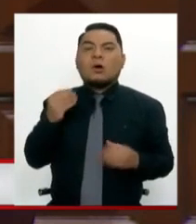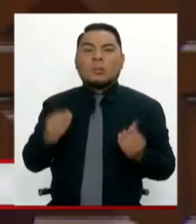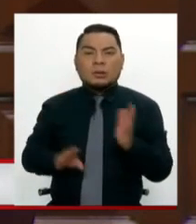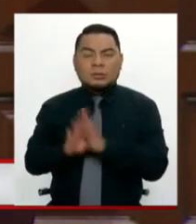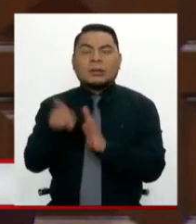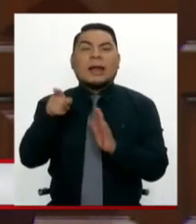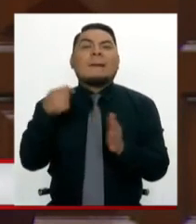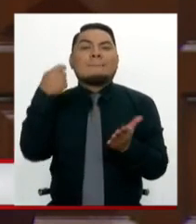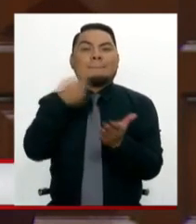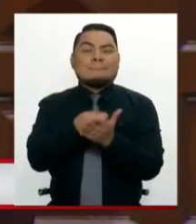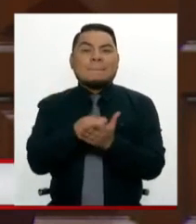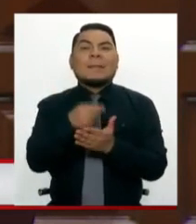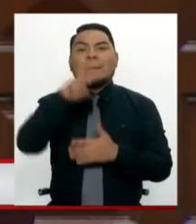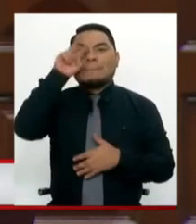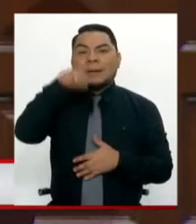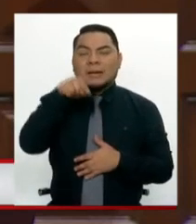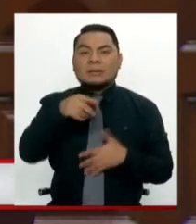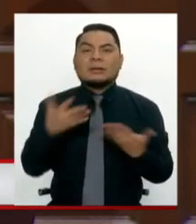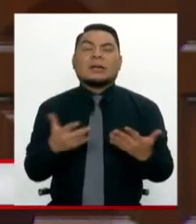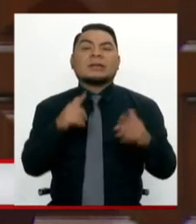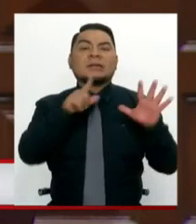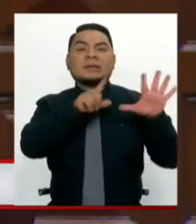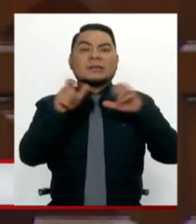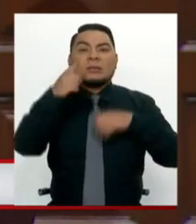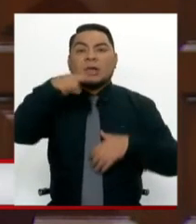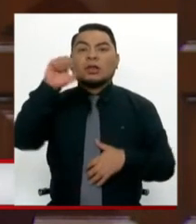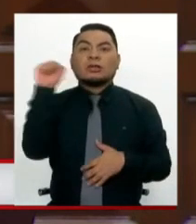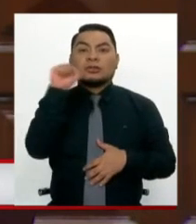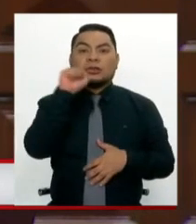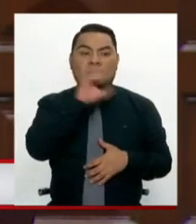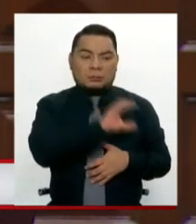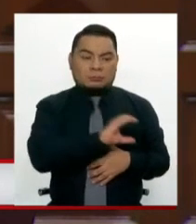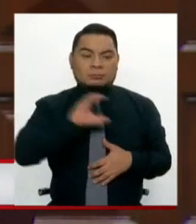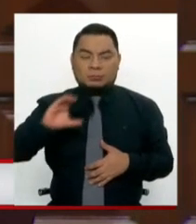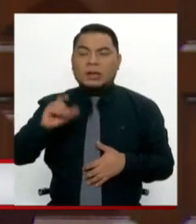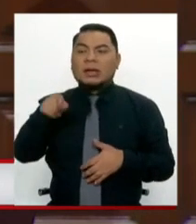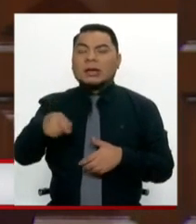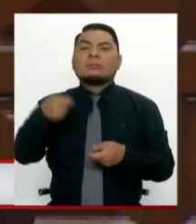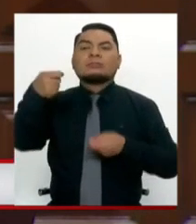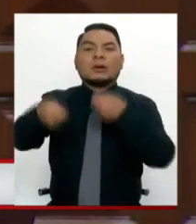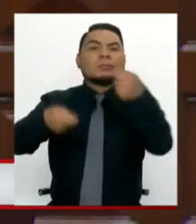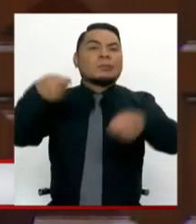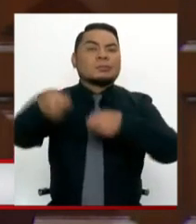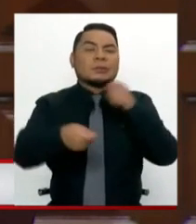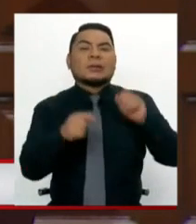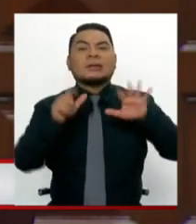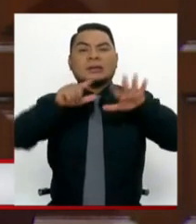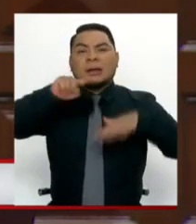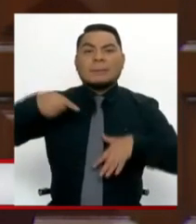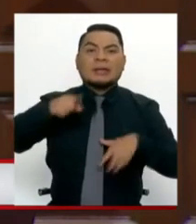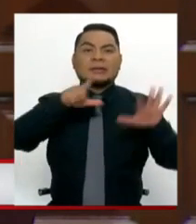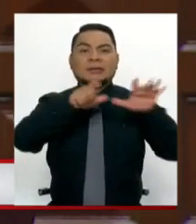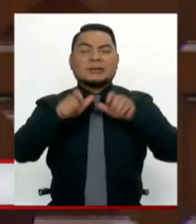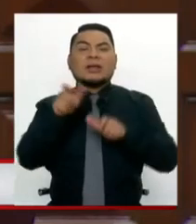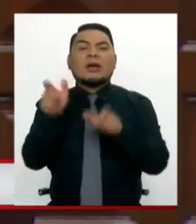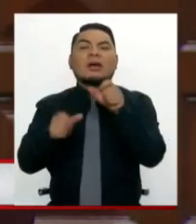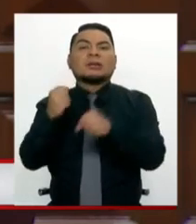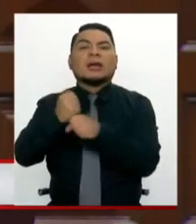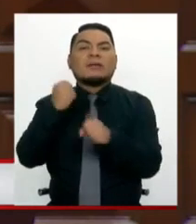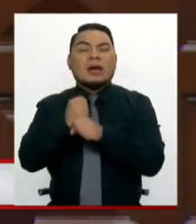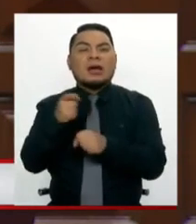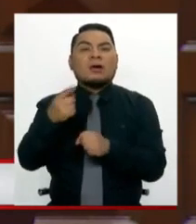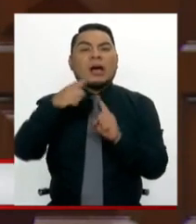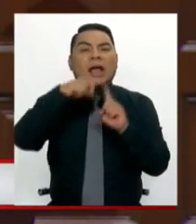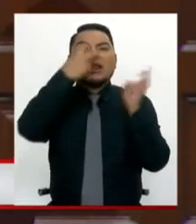pago Reactiva Perú, destinamos 700 millones de soles en subvenciones a más de 7.700 operadores